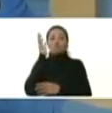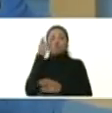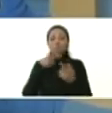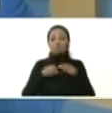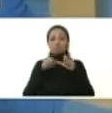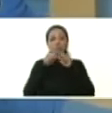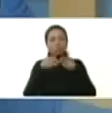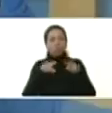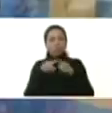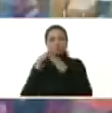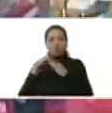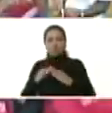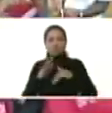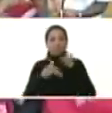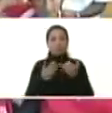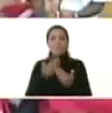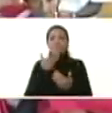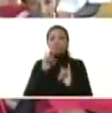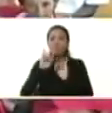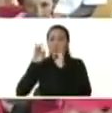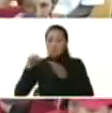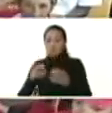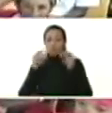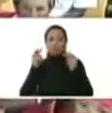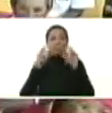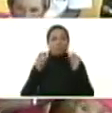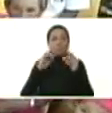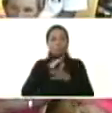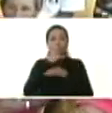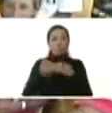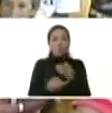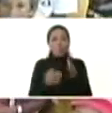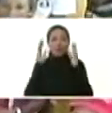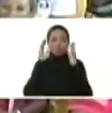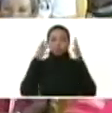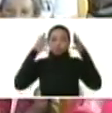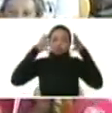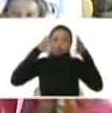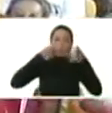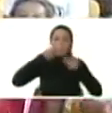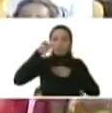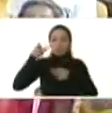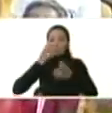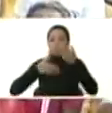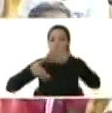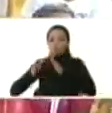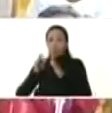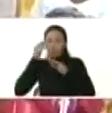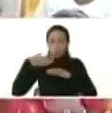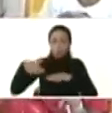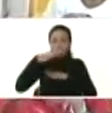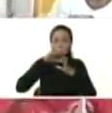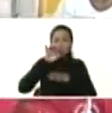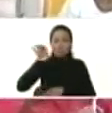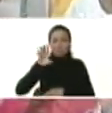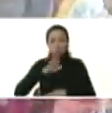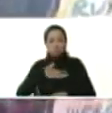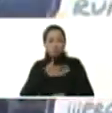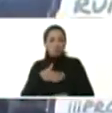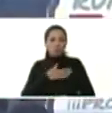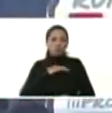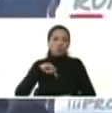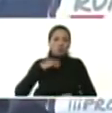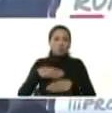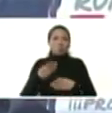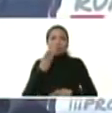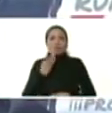de Viviendo Venezolano, que le pidió a usted que activáramos un programa de capacitación de constructor popular en todo el país, y lo estamos haciendo basado en la